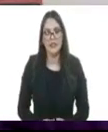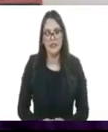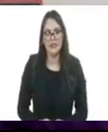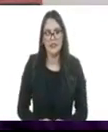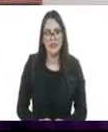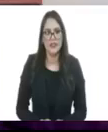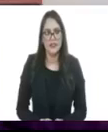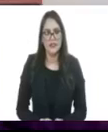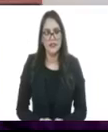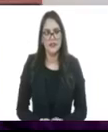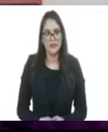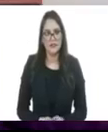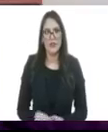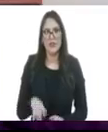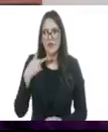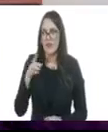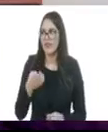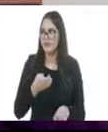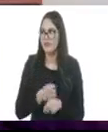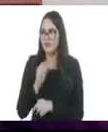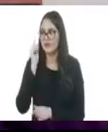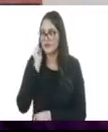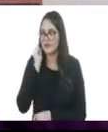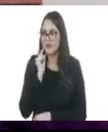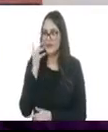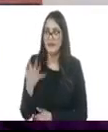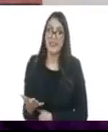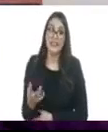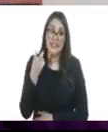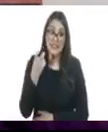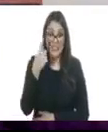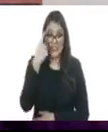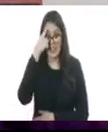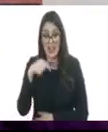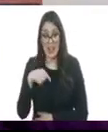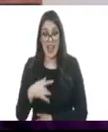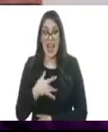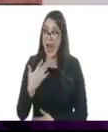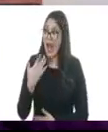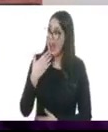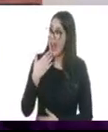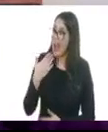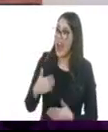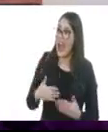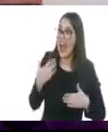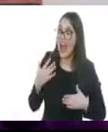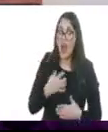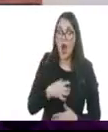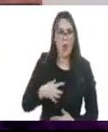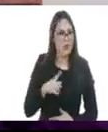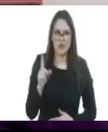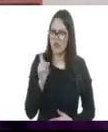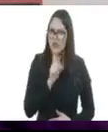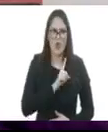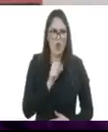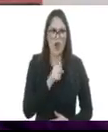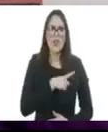en el estado de Guerrero, pues no es para alegrarse, sino es para que el estado se